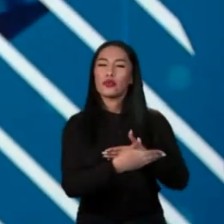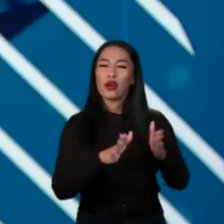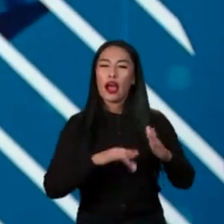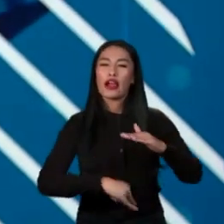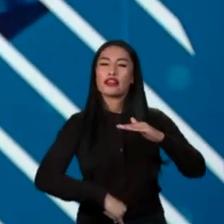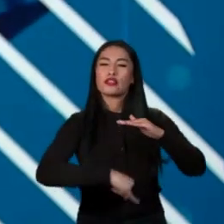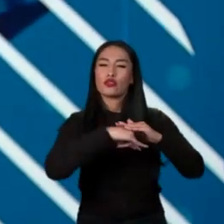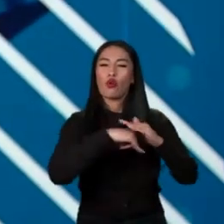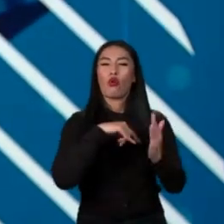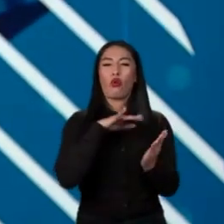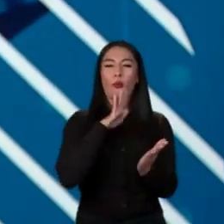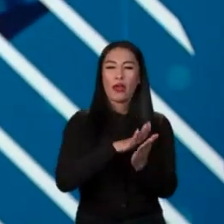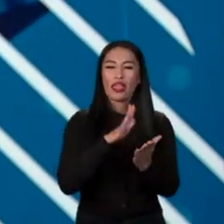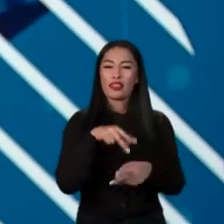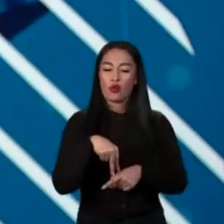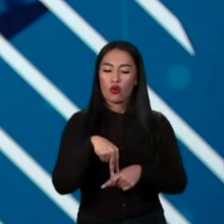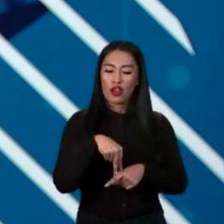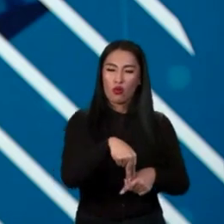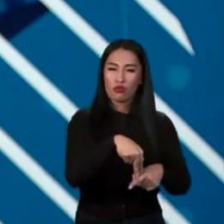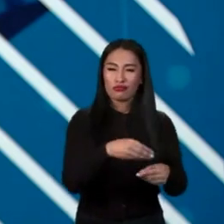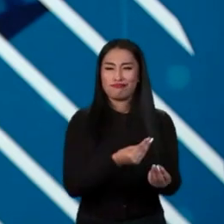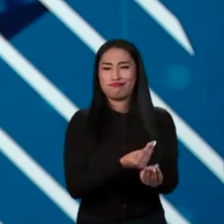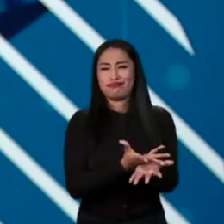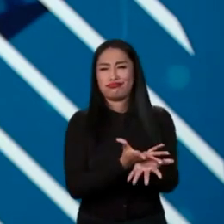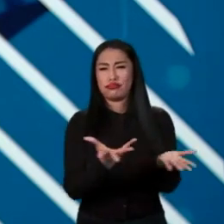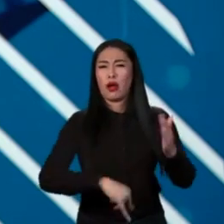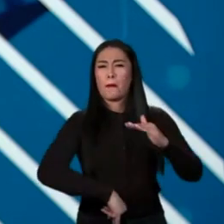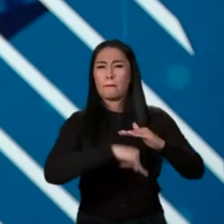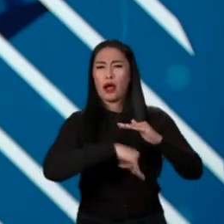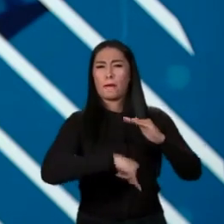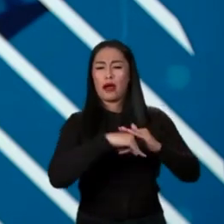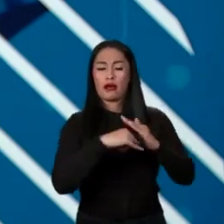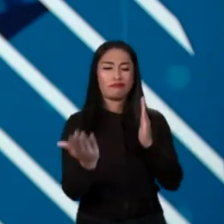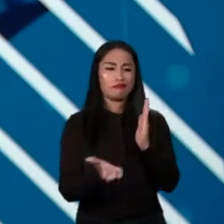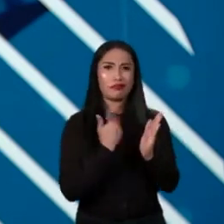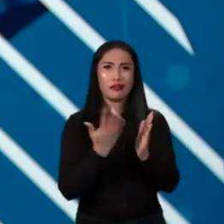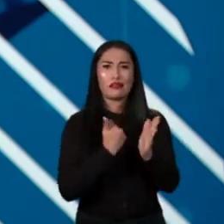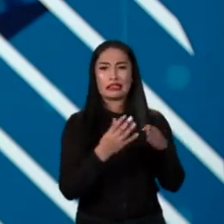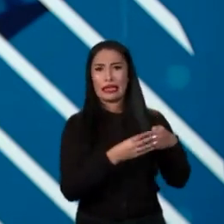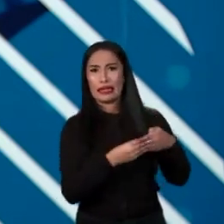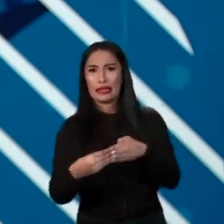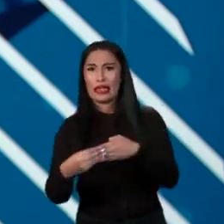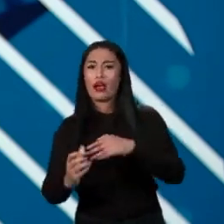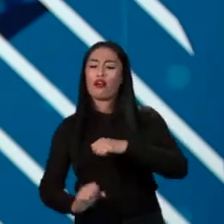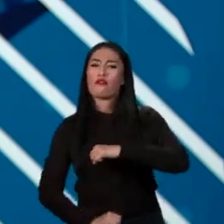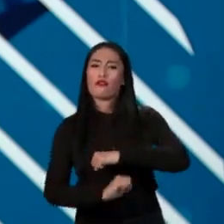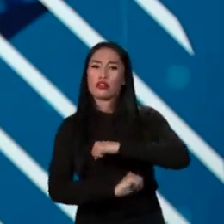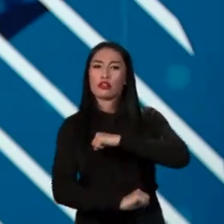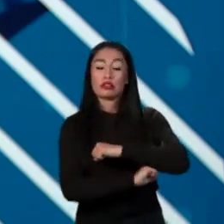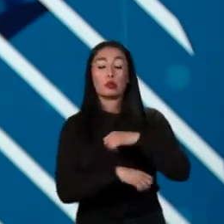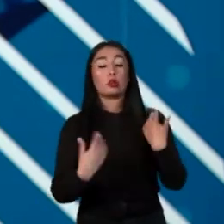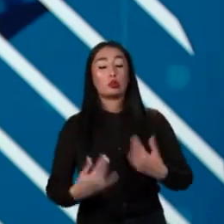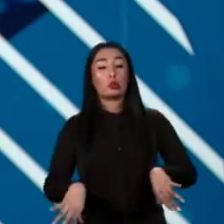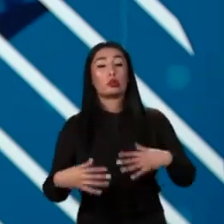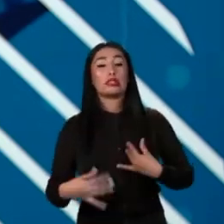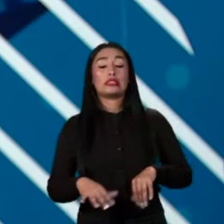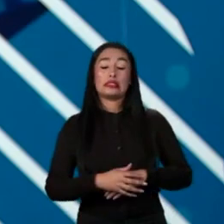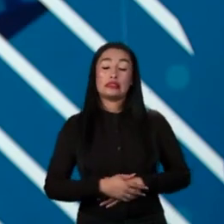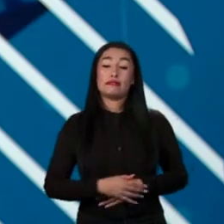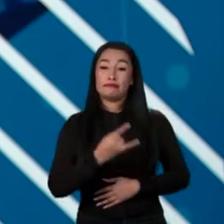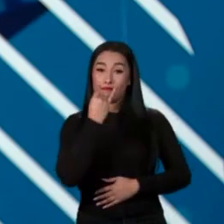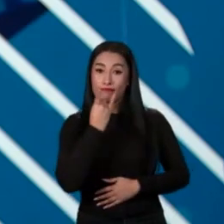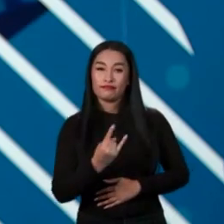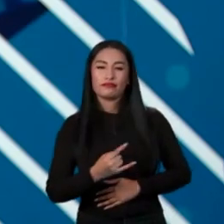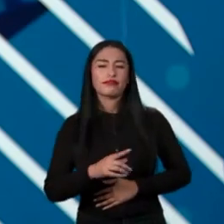banco de recursos y espacios como estos que quieren seguir generando conversaciones interesantes. Entonces, dice